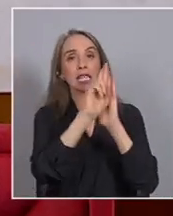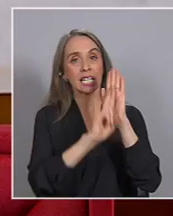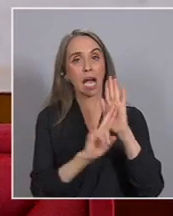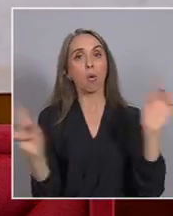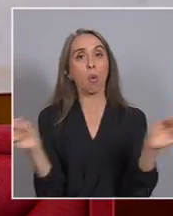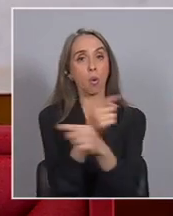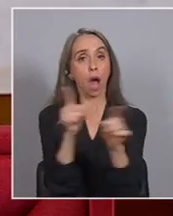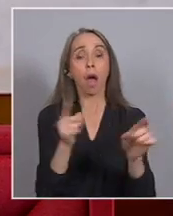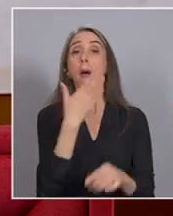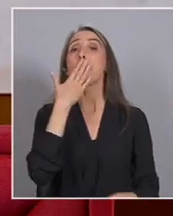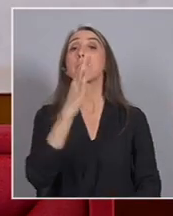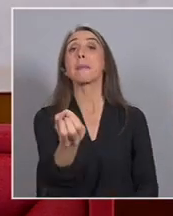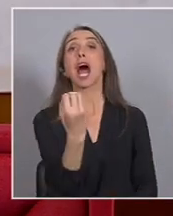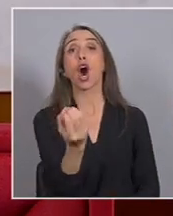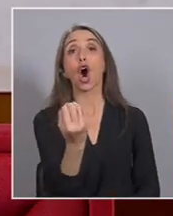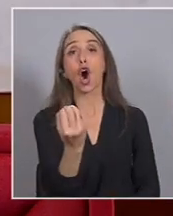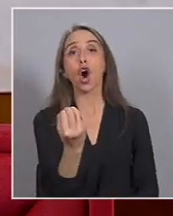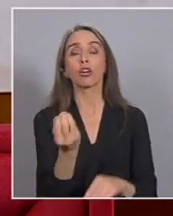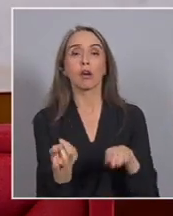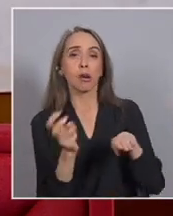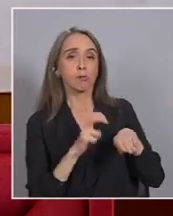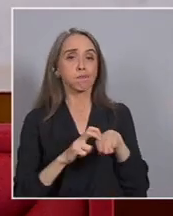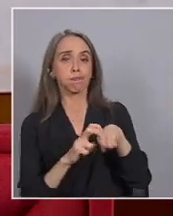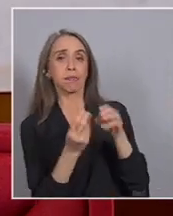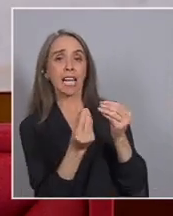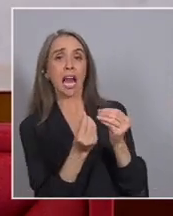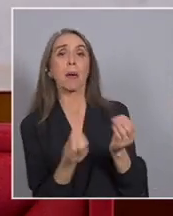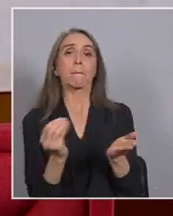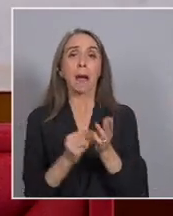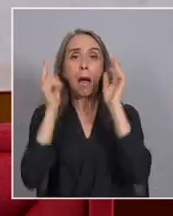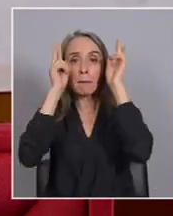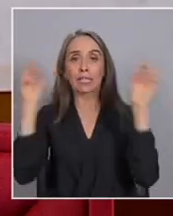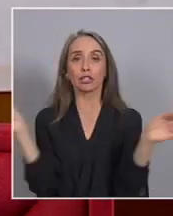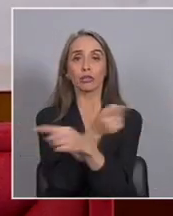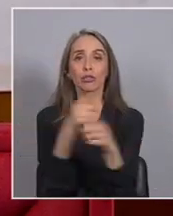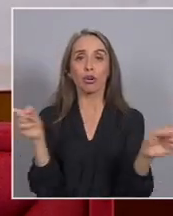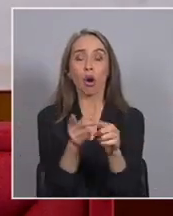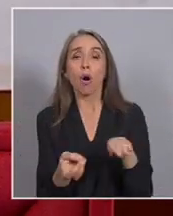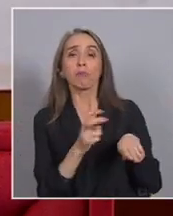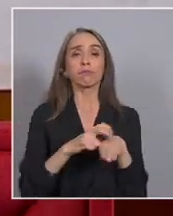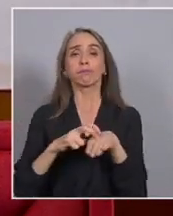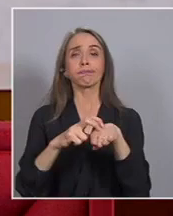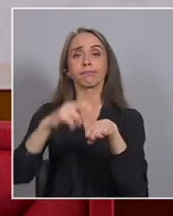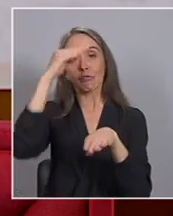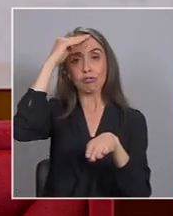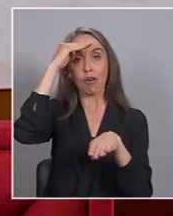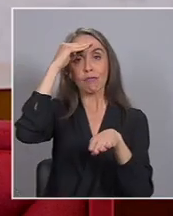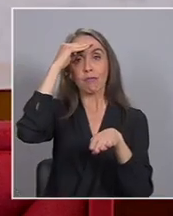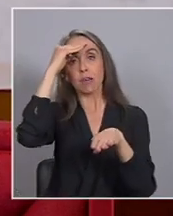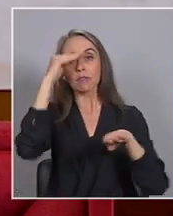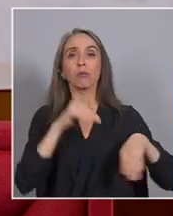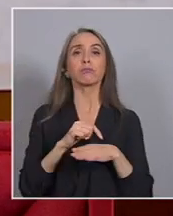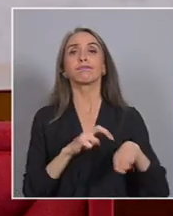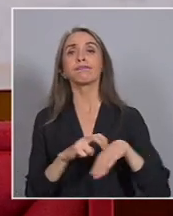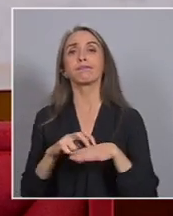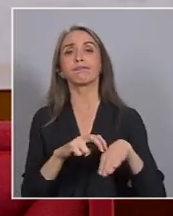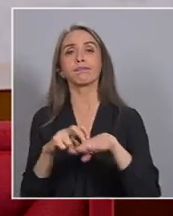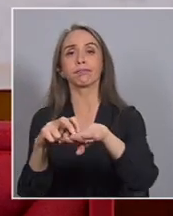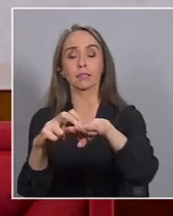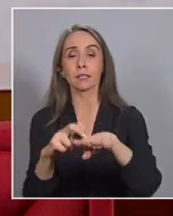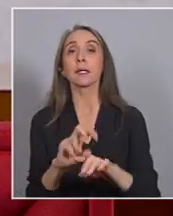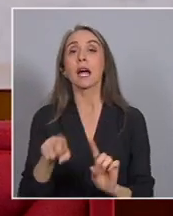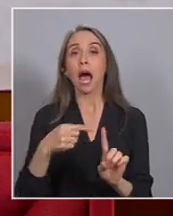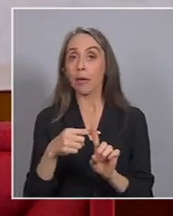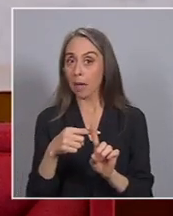que permite mejorar la calidad y la frecuencia y la confiabilidad de los recorridos. Además,